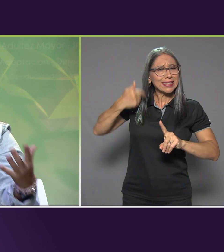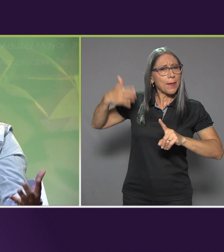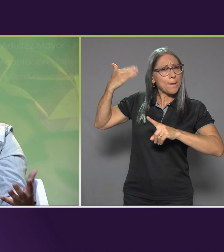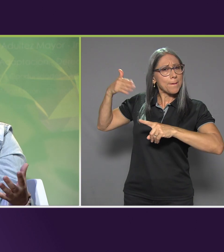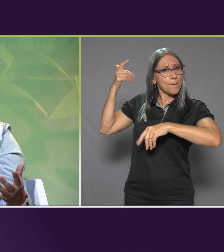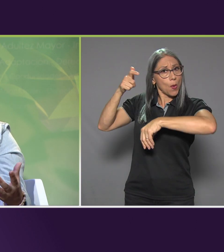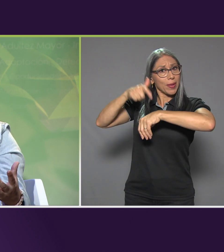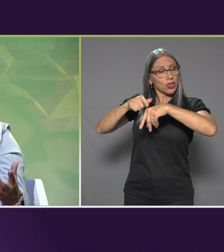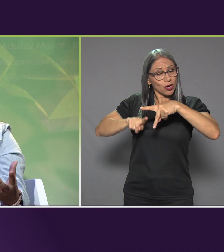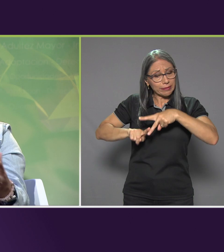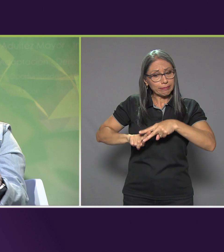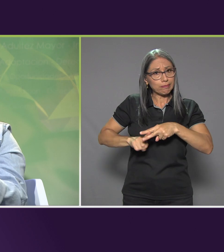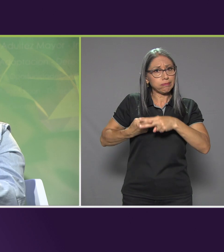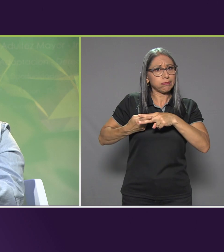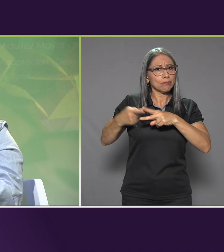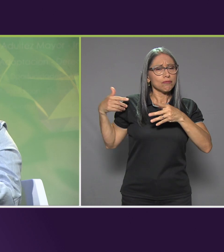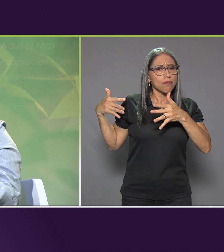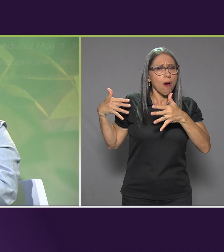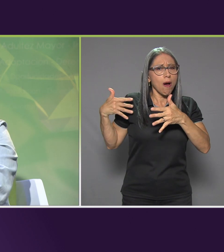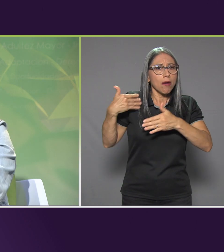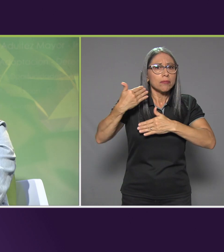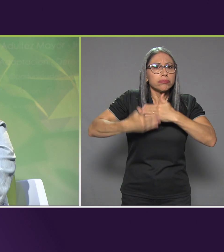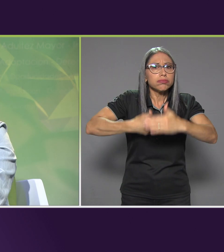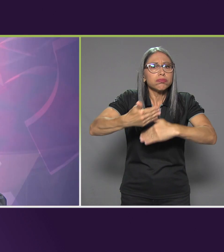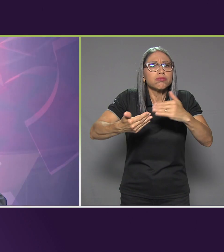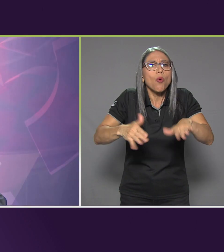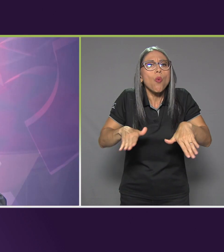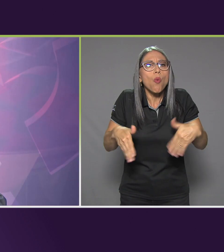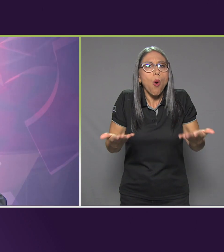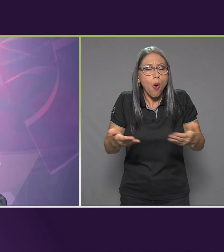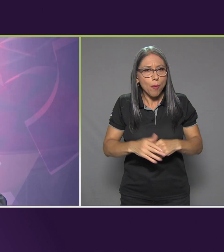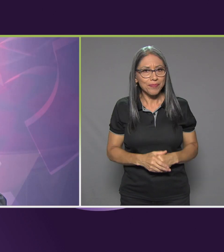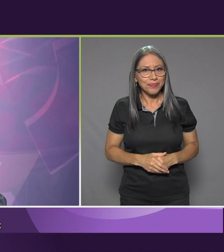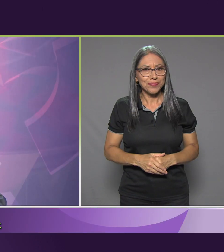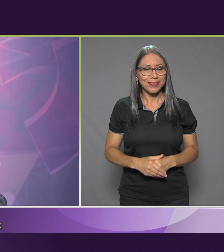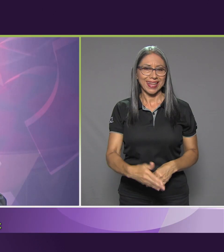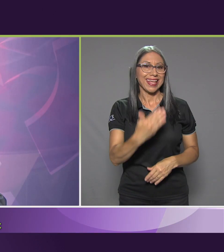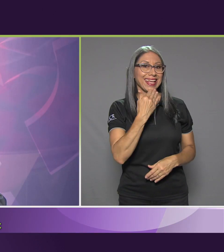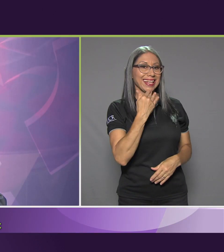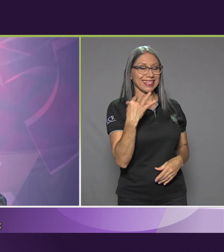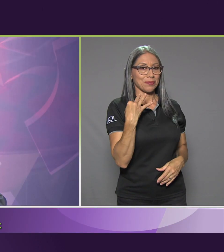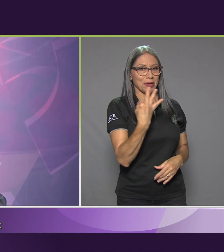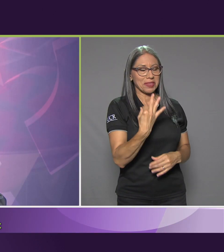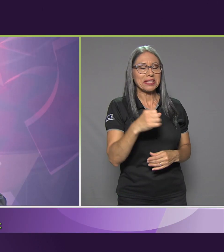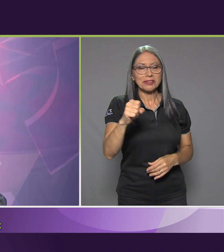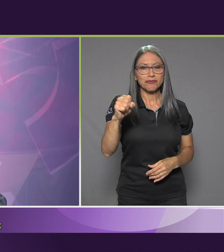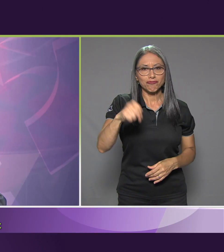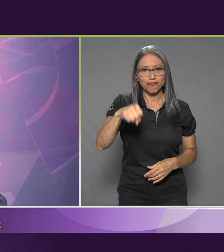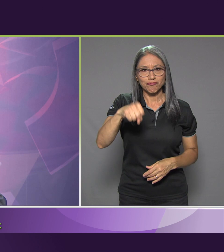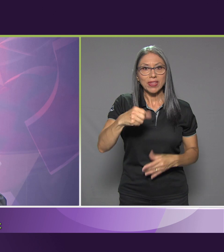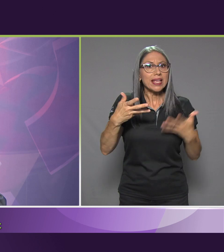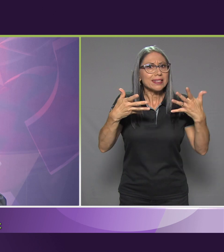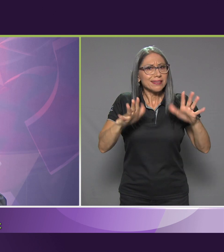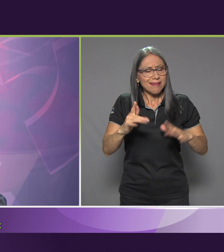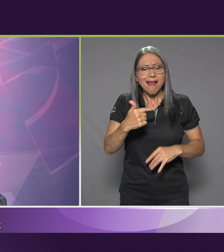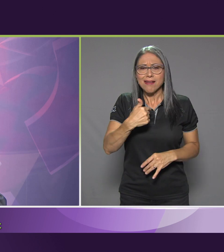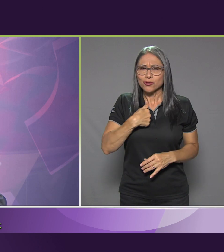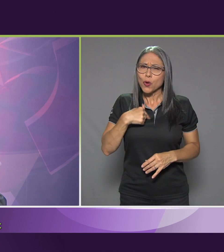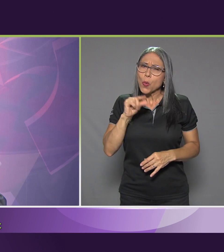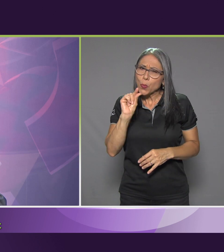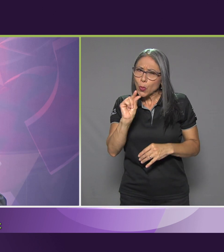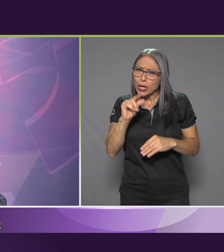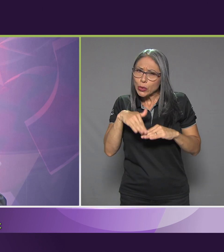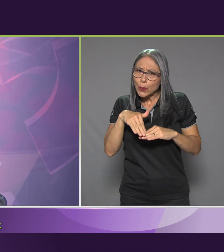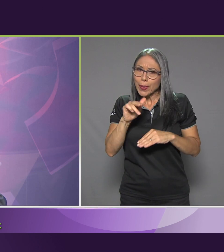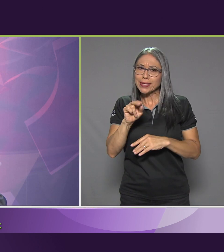la creación del CENAREC al día de hoy. Bueno, muchas gracias por la invitación. Sí, efectivamente, ya tengo yo